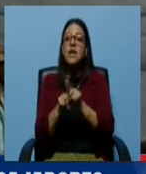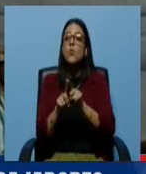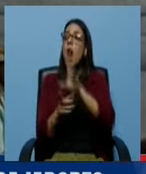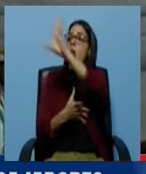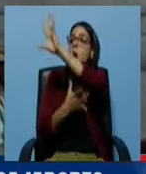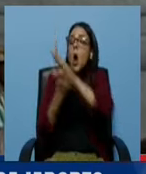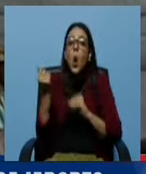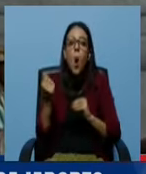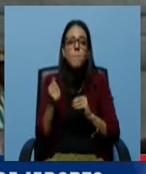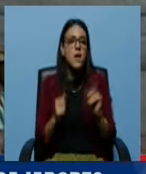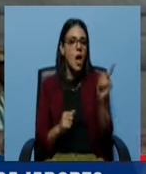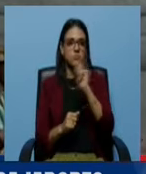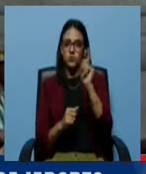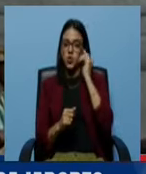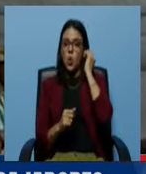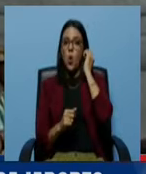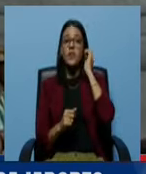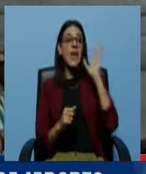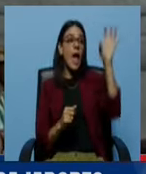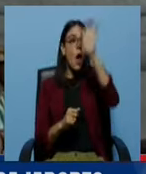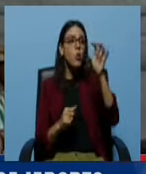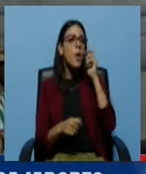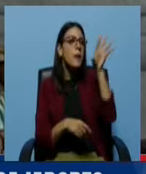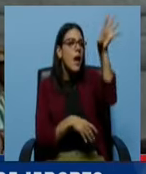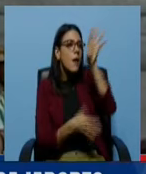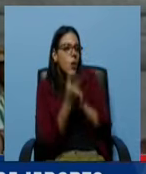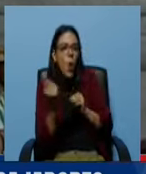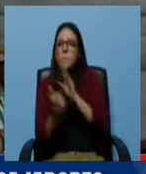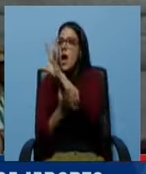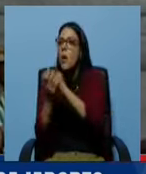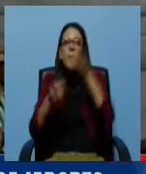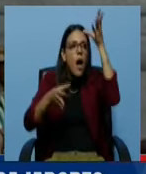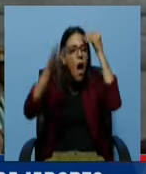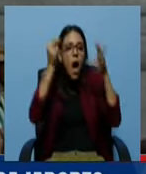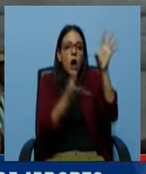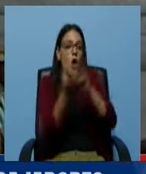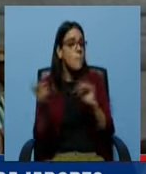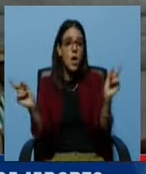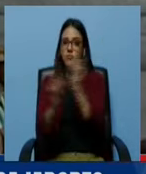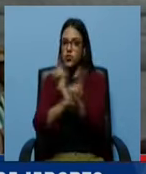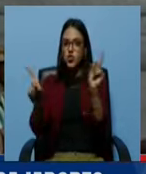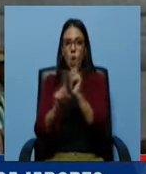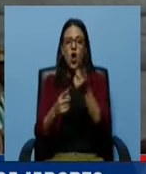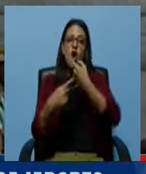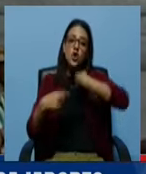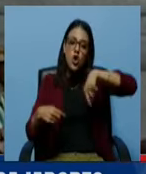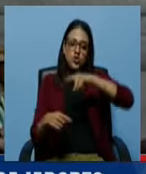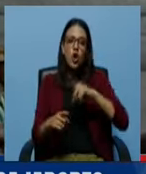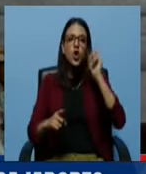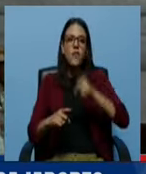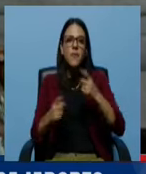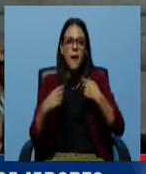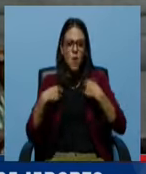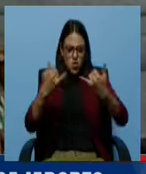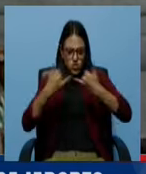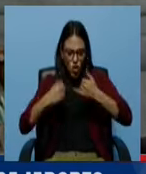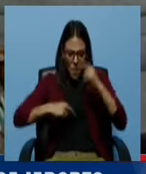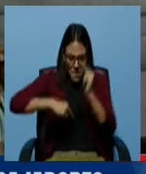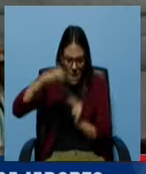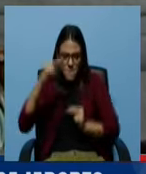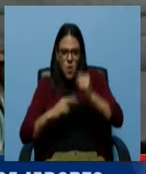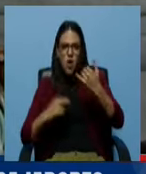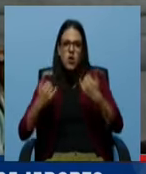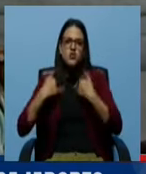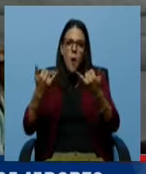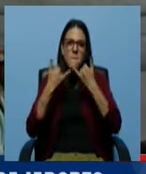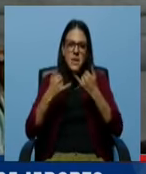calco, ni de Europa, ni de Estados Unidos. O inventamos o erramos,